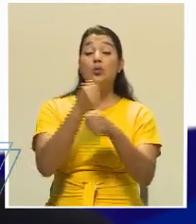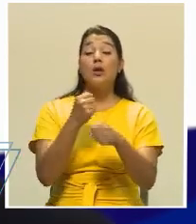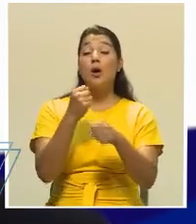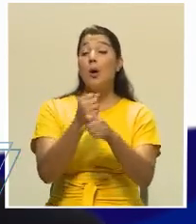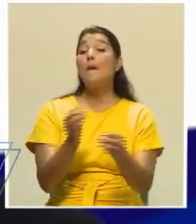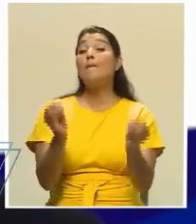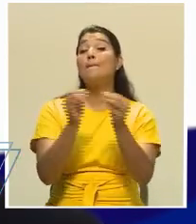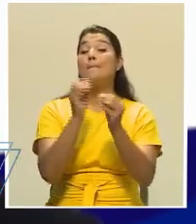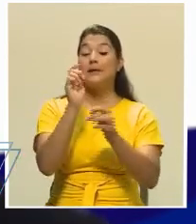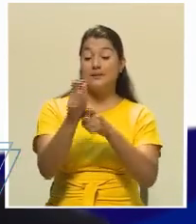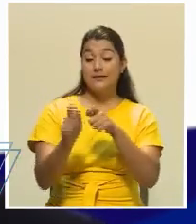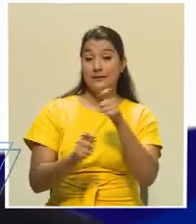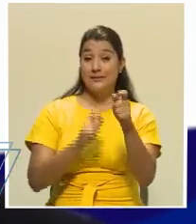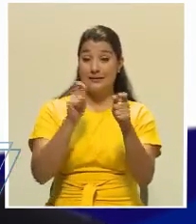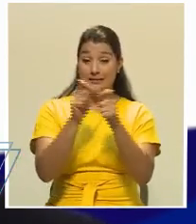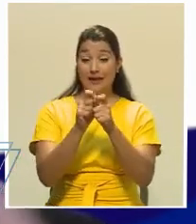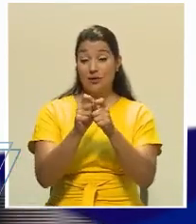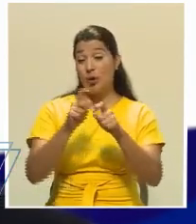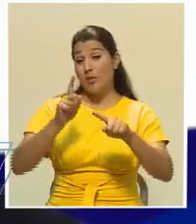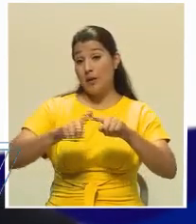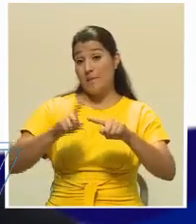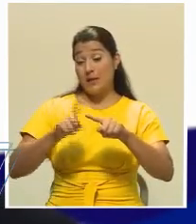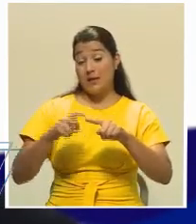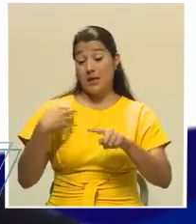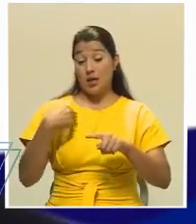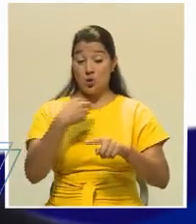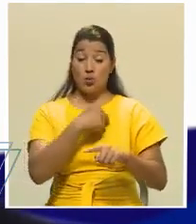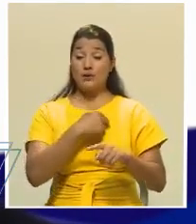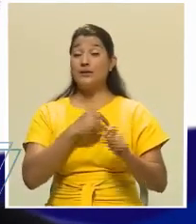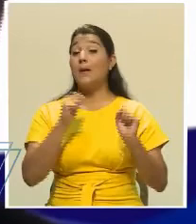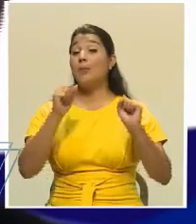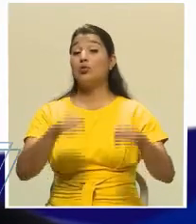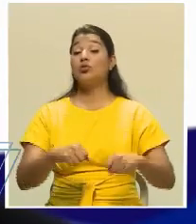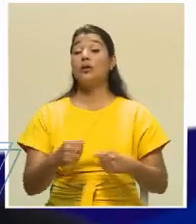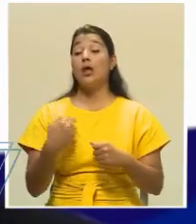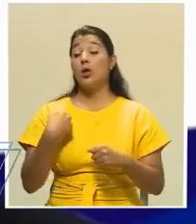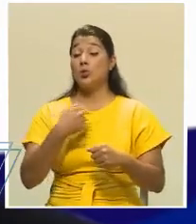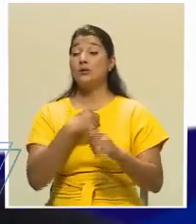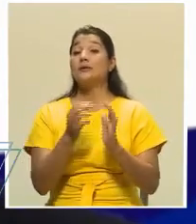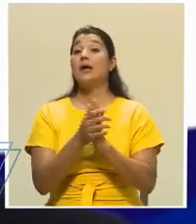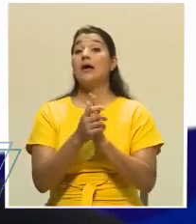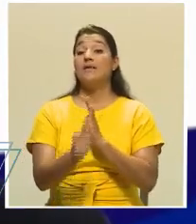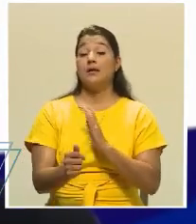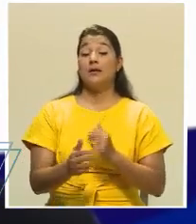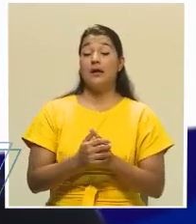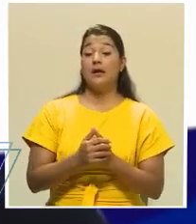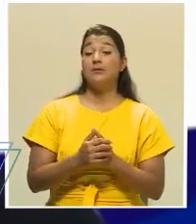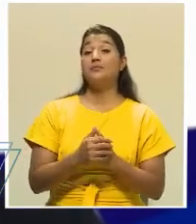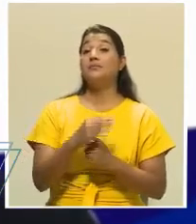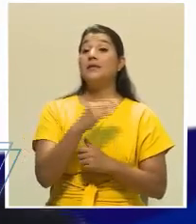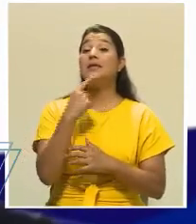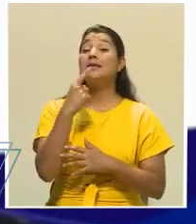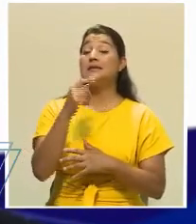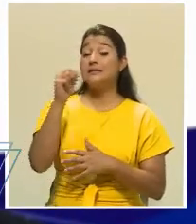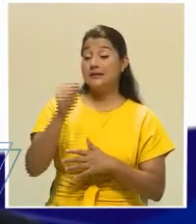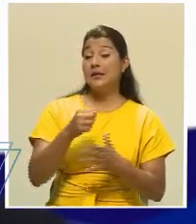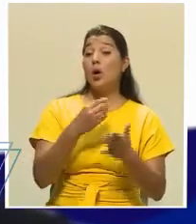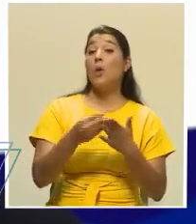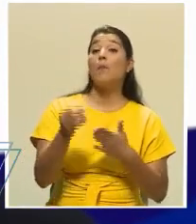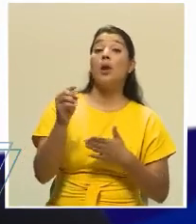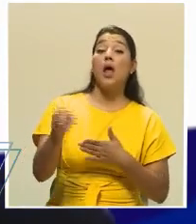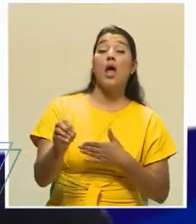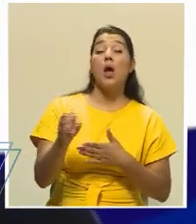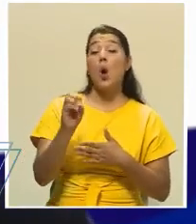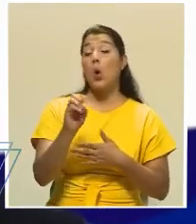oportuno en la medida de nuestras posibilidades, por nuestras competencias. No podemos ir adelante a decir sí, compre esto o no compre lo